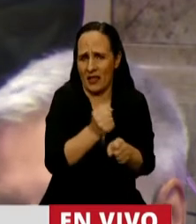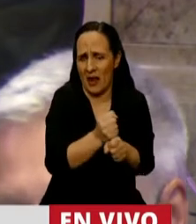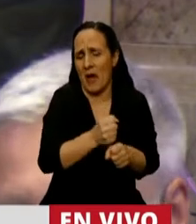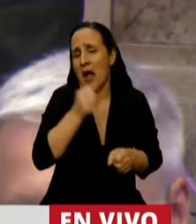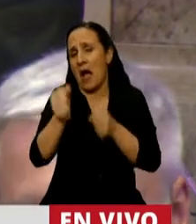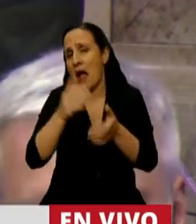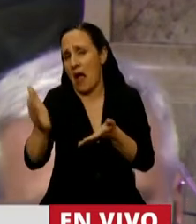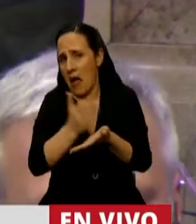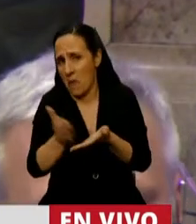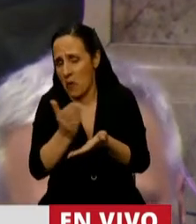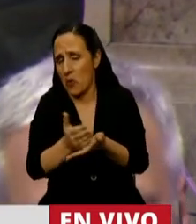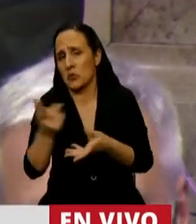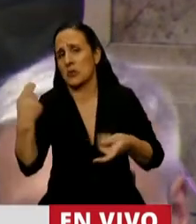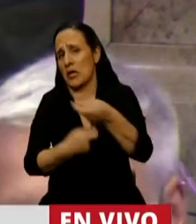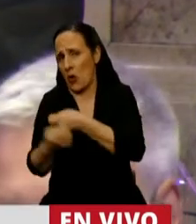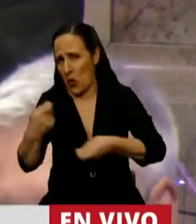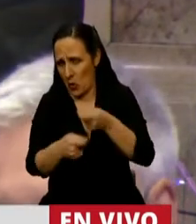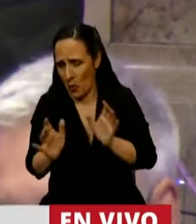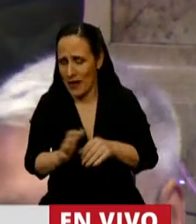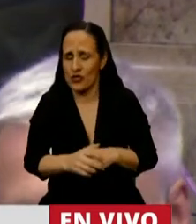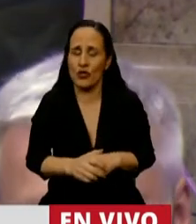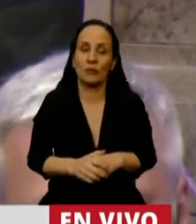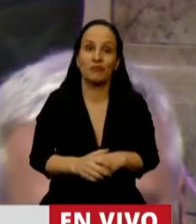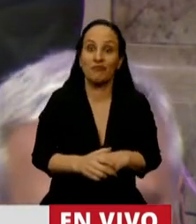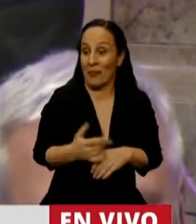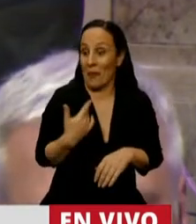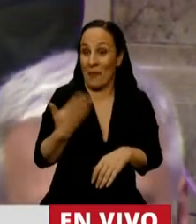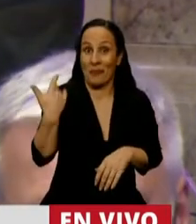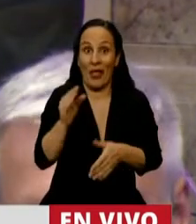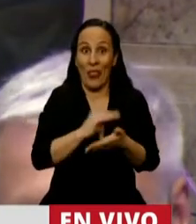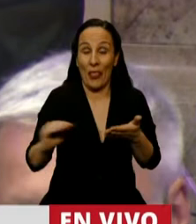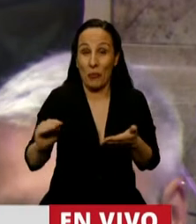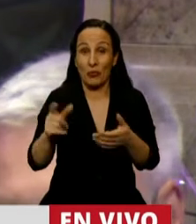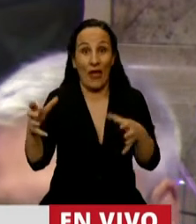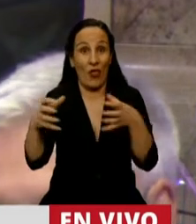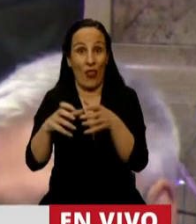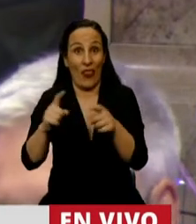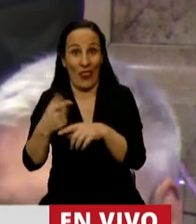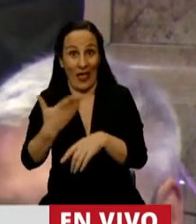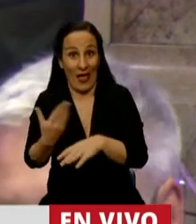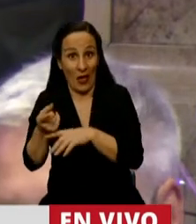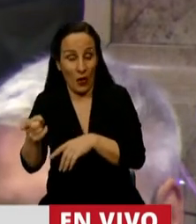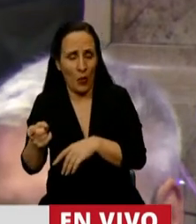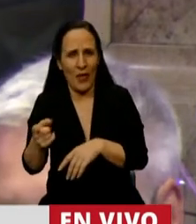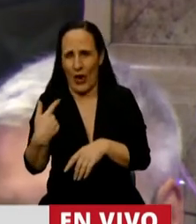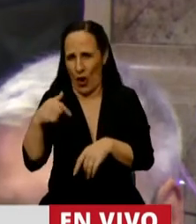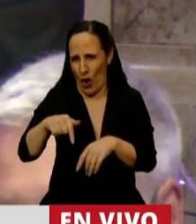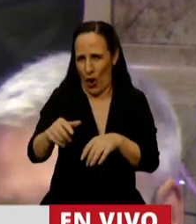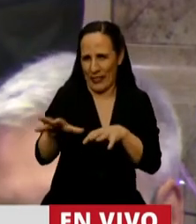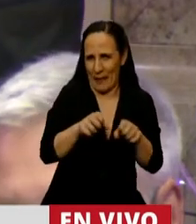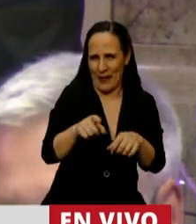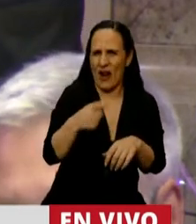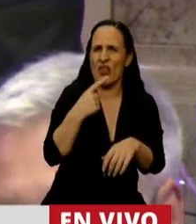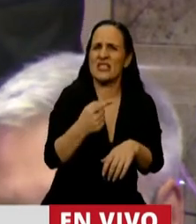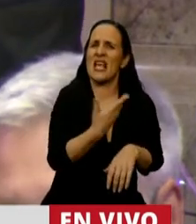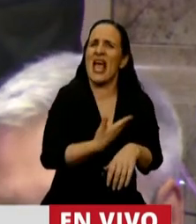comerciar. Porque contrariamente a lo que decía una diputada oficialista hoy temprano, no es el Estado el que sostiene